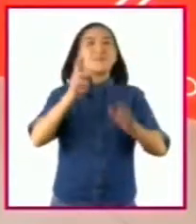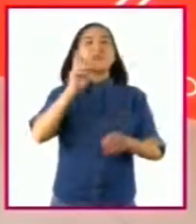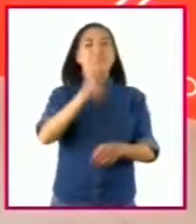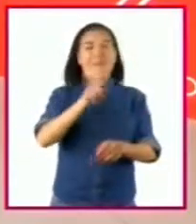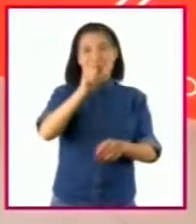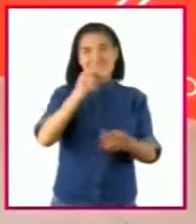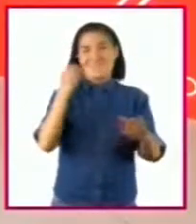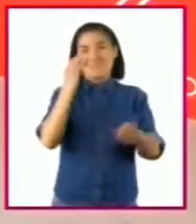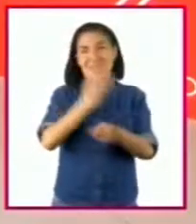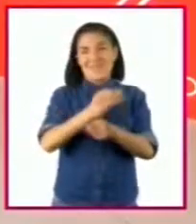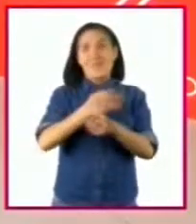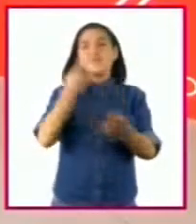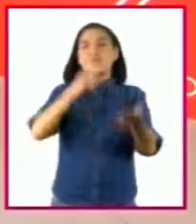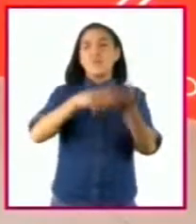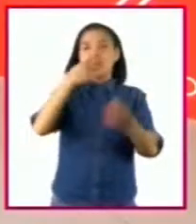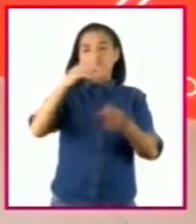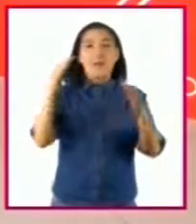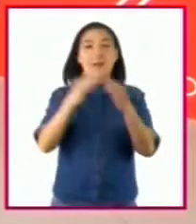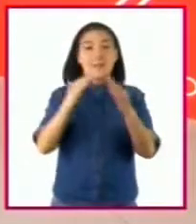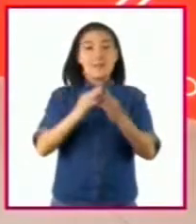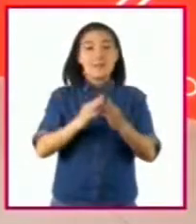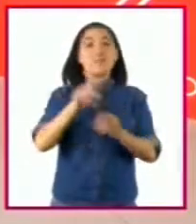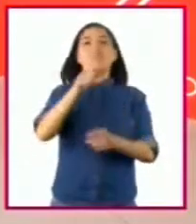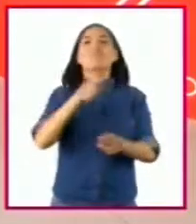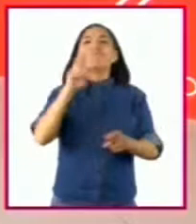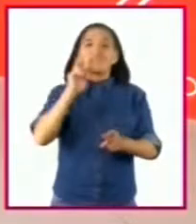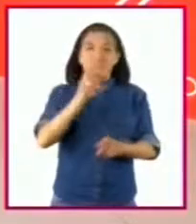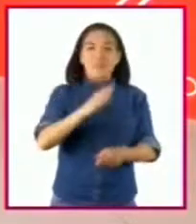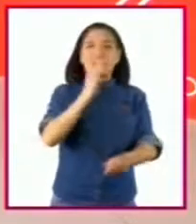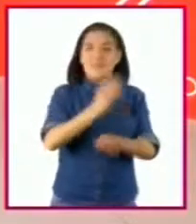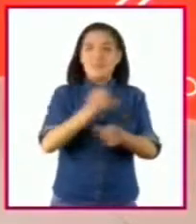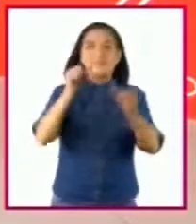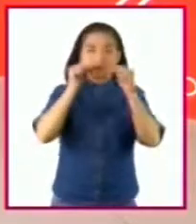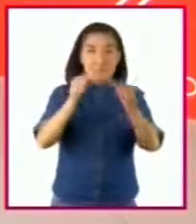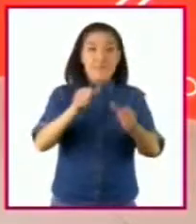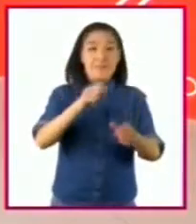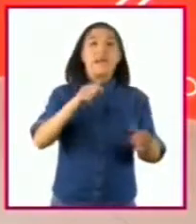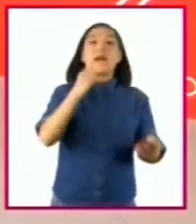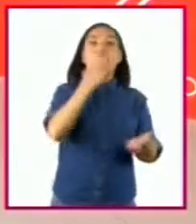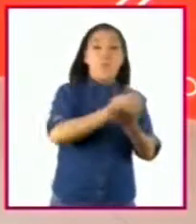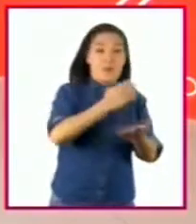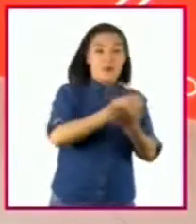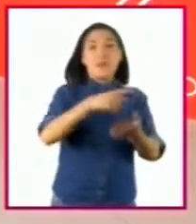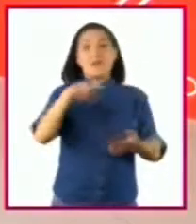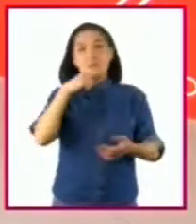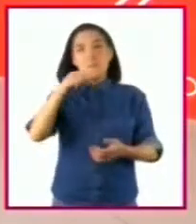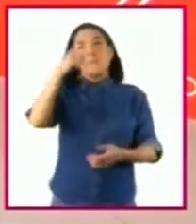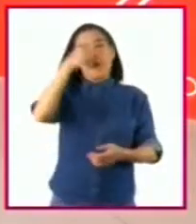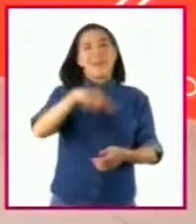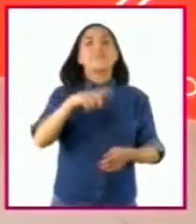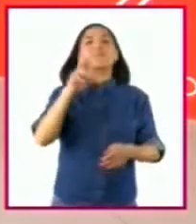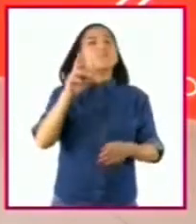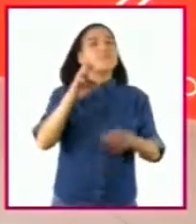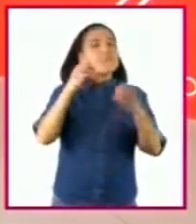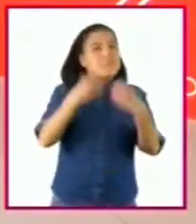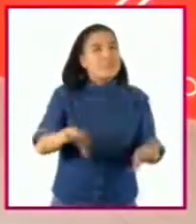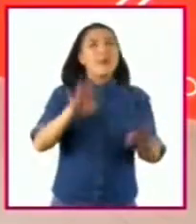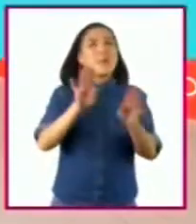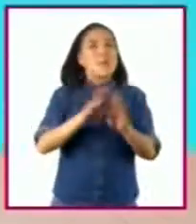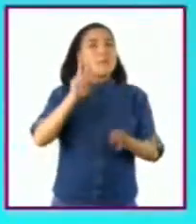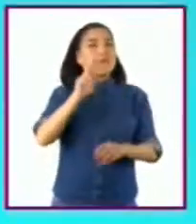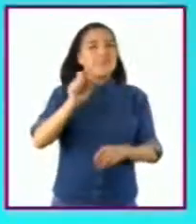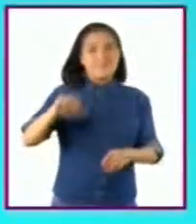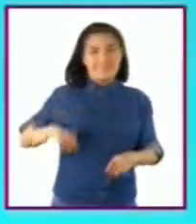en casa, les pedimos por favor mantenerse atentos con lápiz y cuaderno para no perder de vista detalle